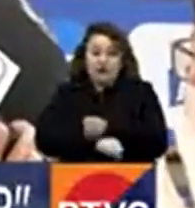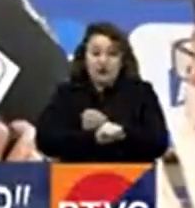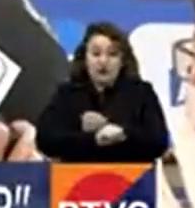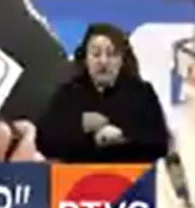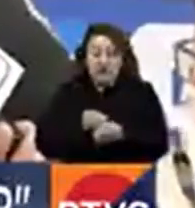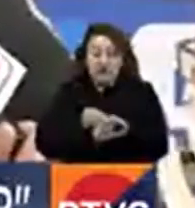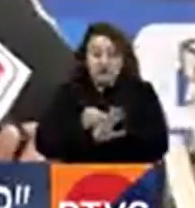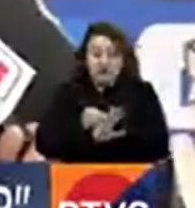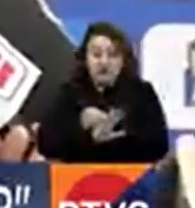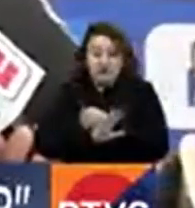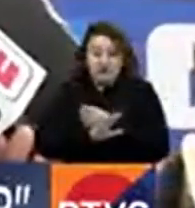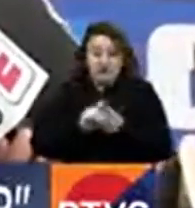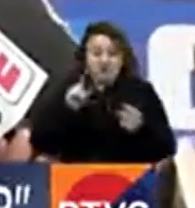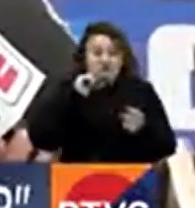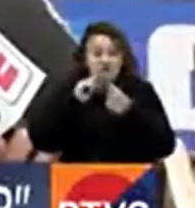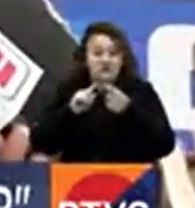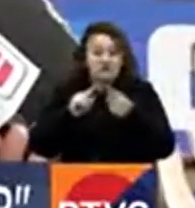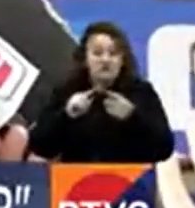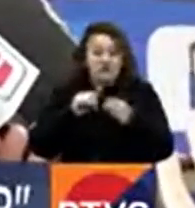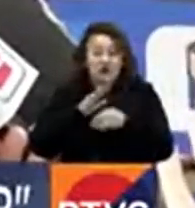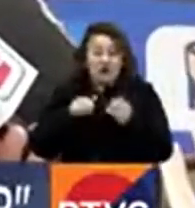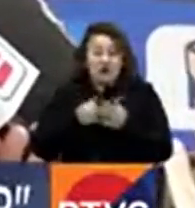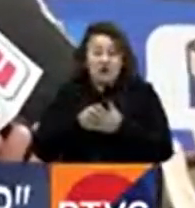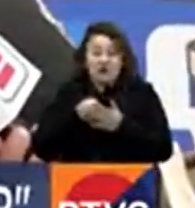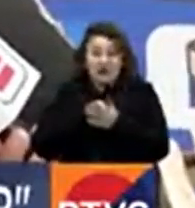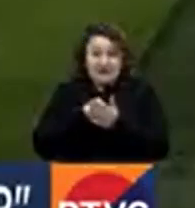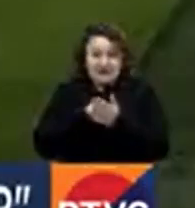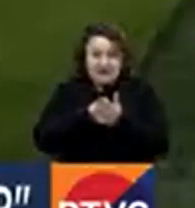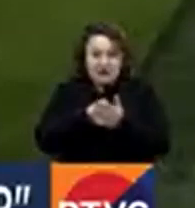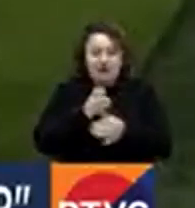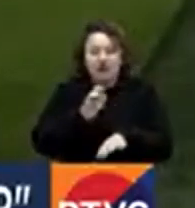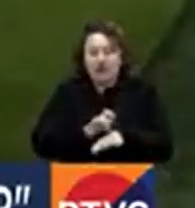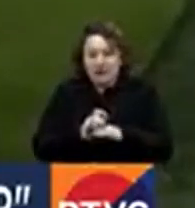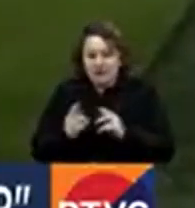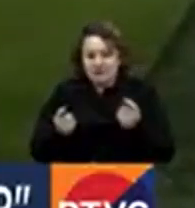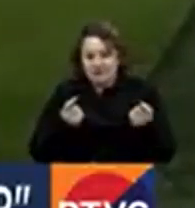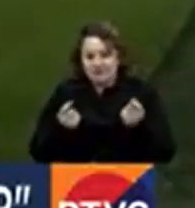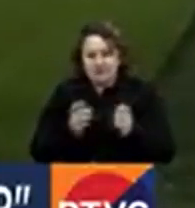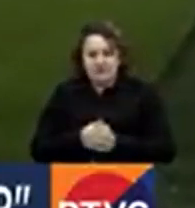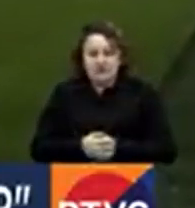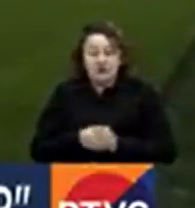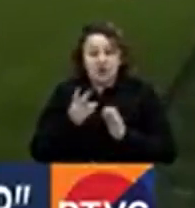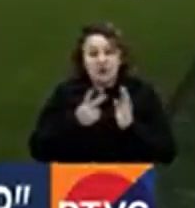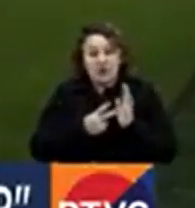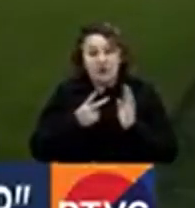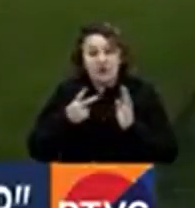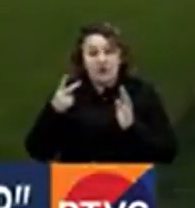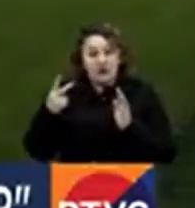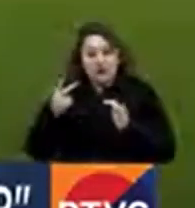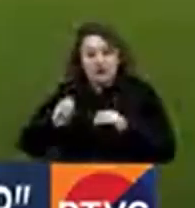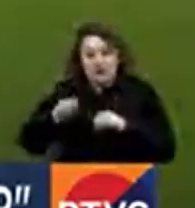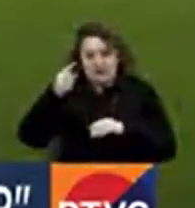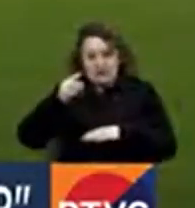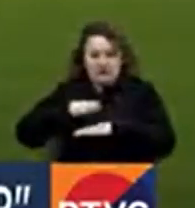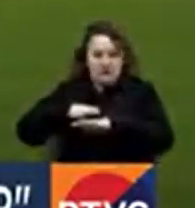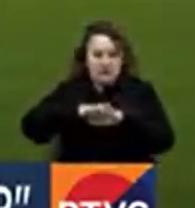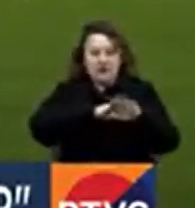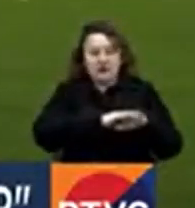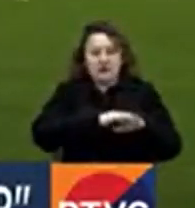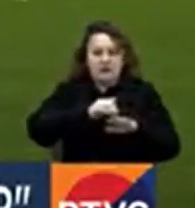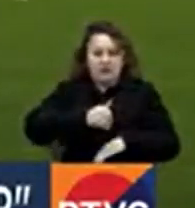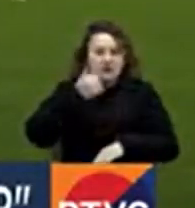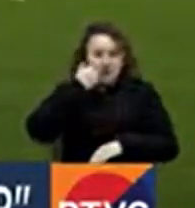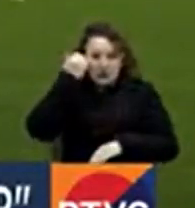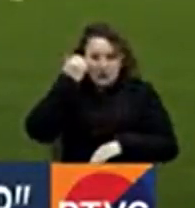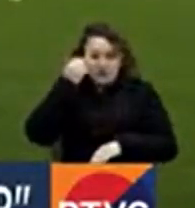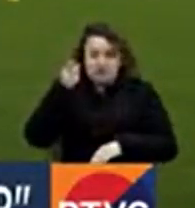vive toda su carrera con presión, entonces hay que aprender a soportarla. En 2022 tuvo su primera convocatoria con la Mayores y Néstor Lorenzo lo